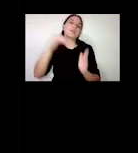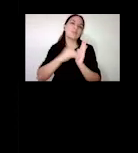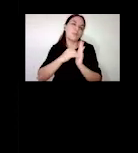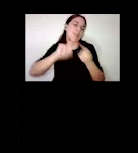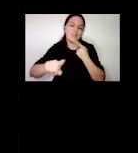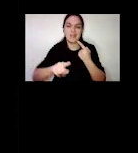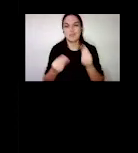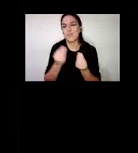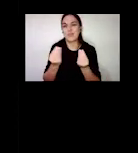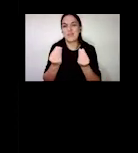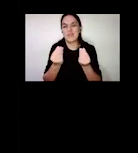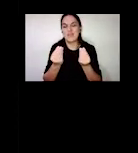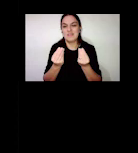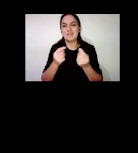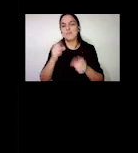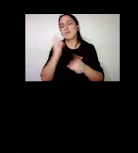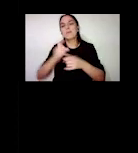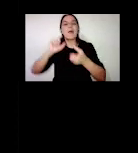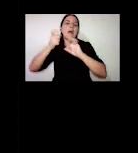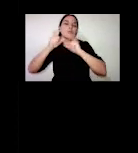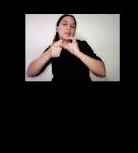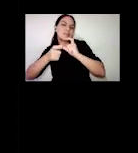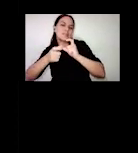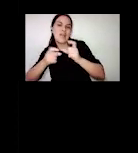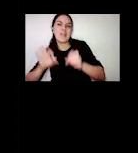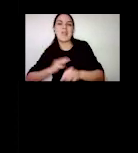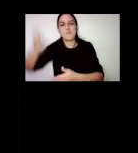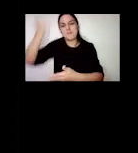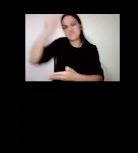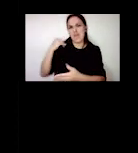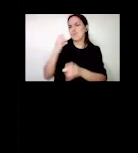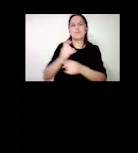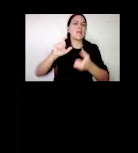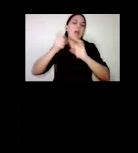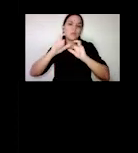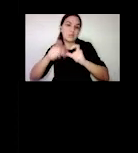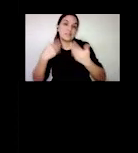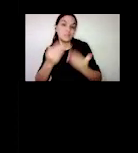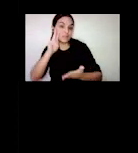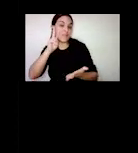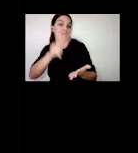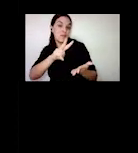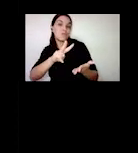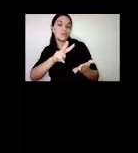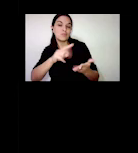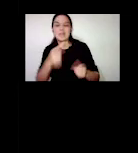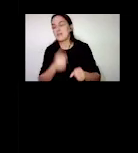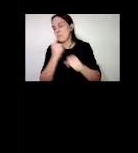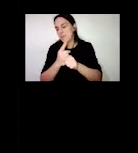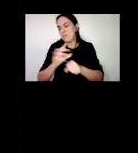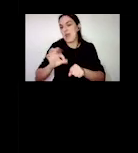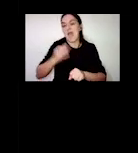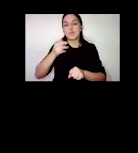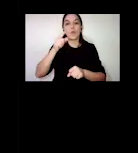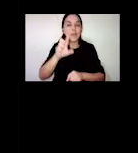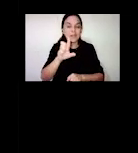como se actualiza todo por IPC del año pasado, bueno, al aplicar el índice, este fue el primer año que se aplica IPC, al aplicar